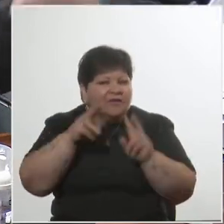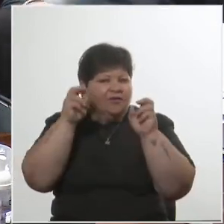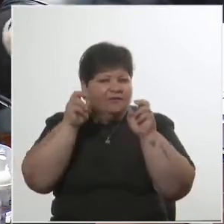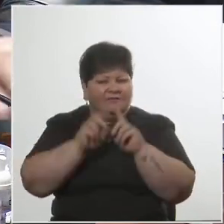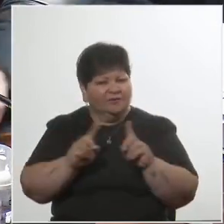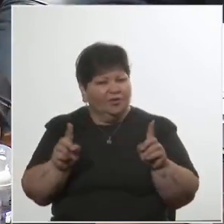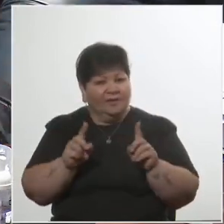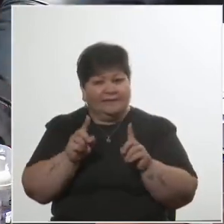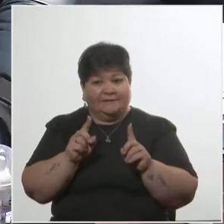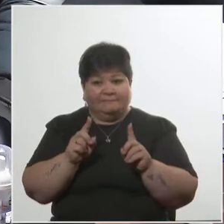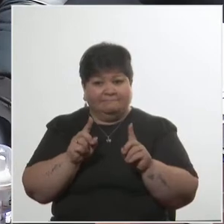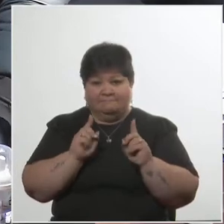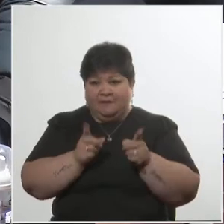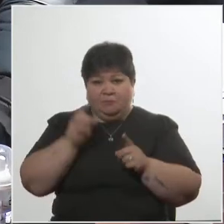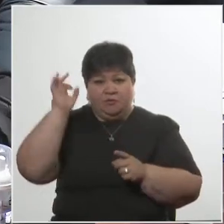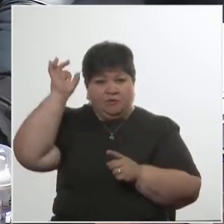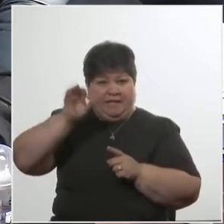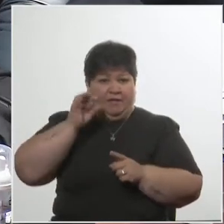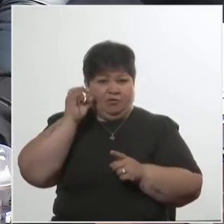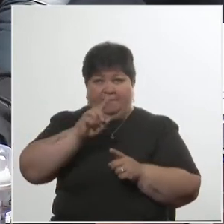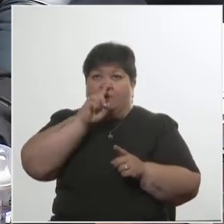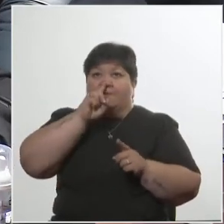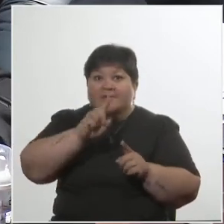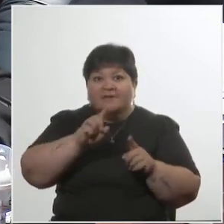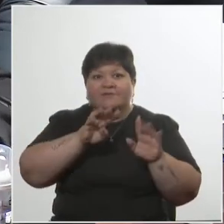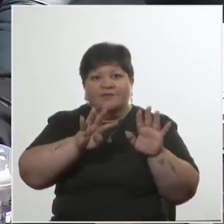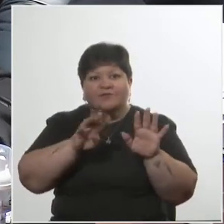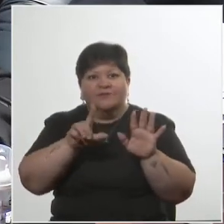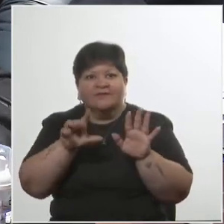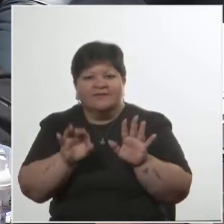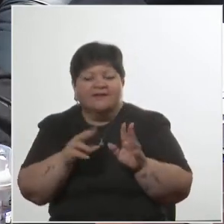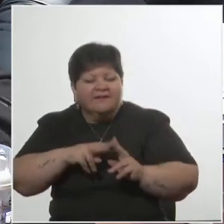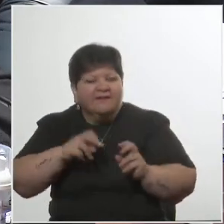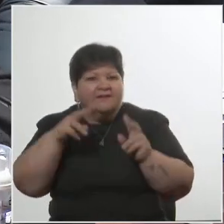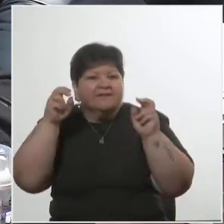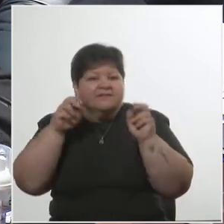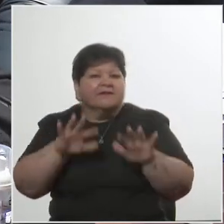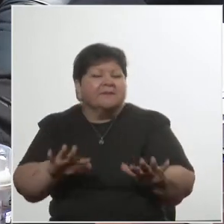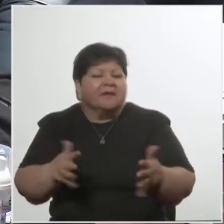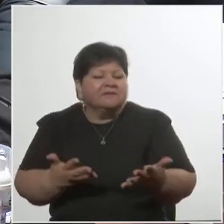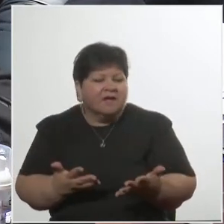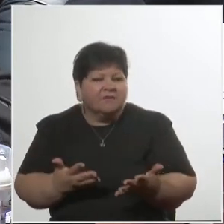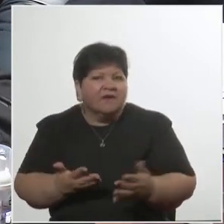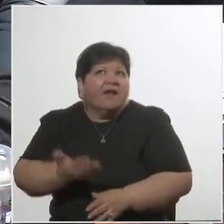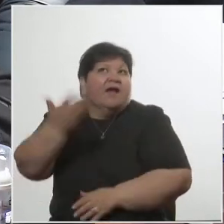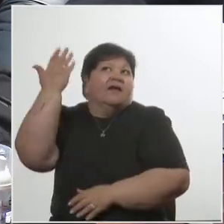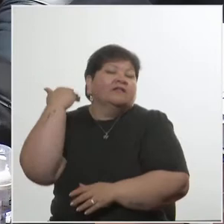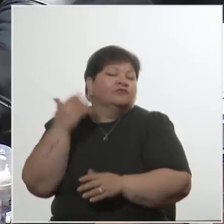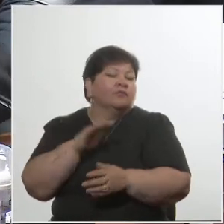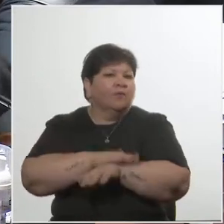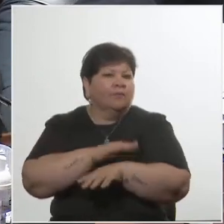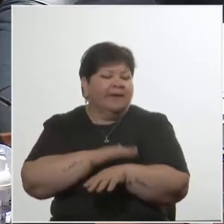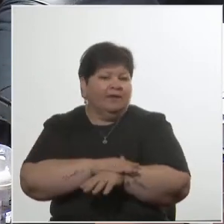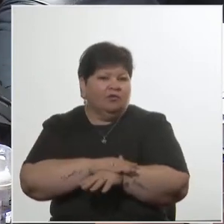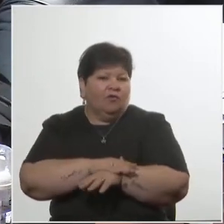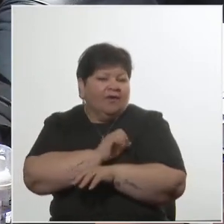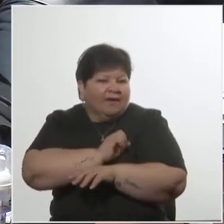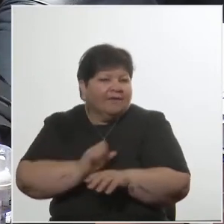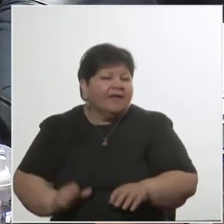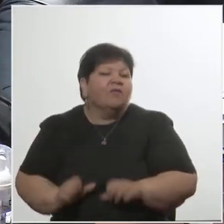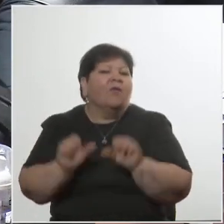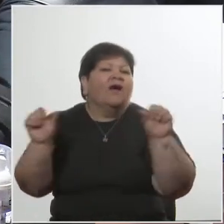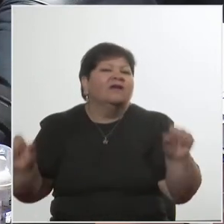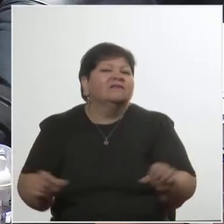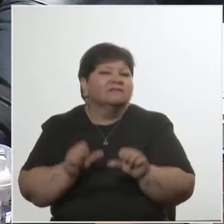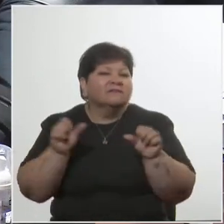determinadas circunstancias del Uruguay analizaron lo que pasaba Y las acciones que hacía el estado por eso en este